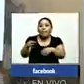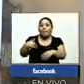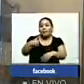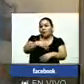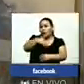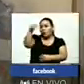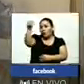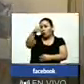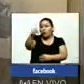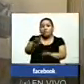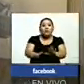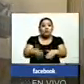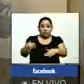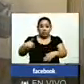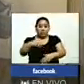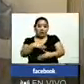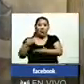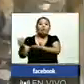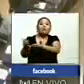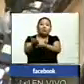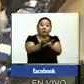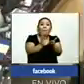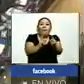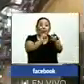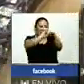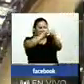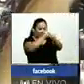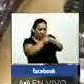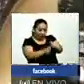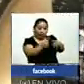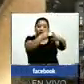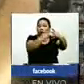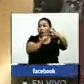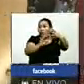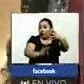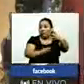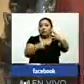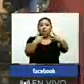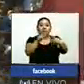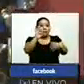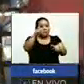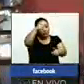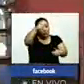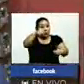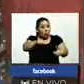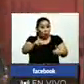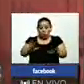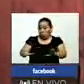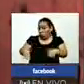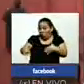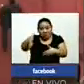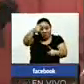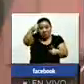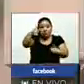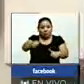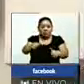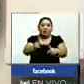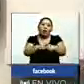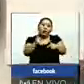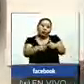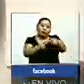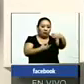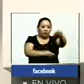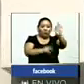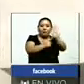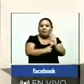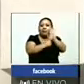Ministerio de Educación y Hacienda para la modificación de ley y su aprobación. De no alcanzar un acuerdo, presentará un amparo a la